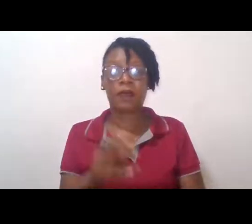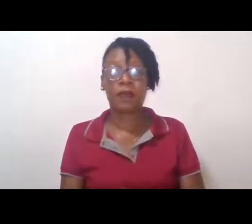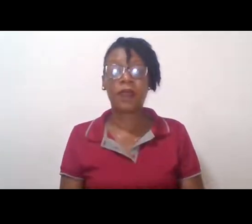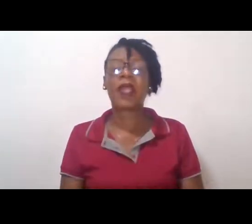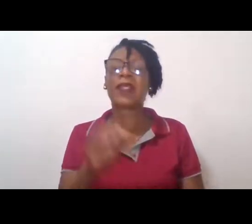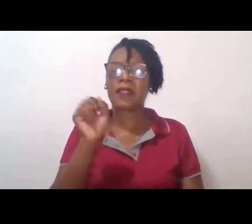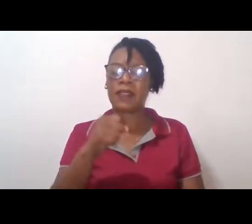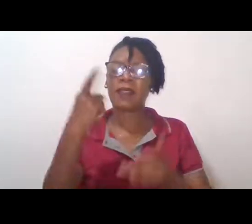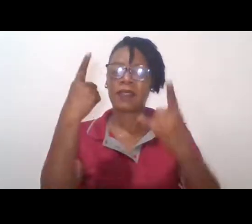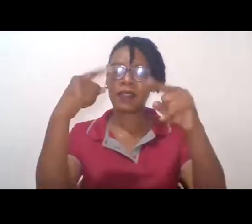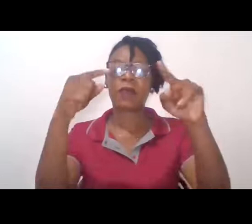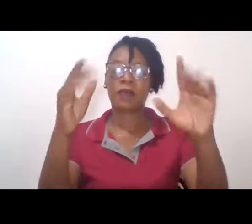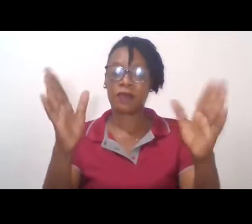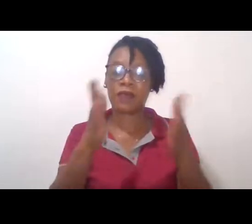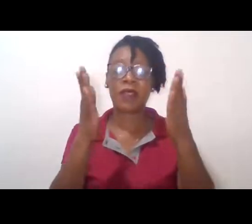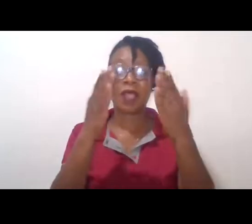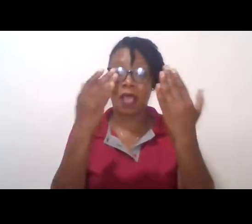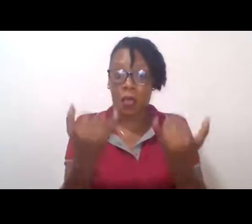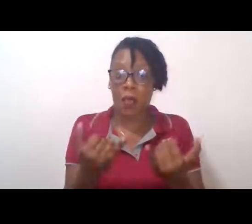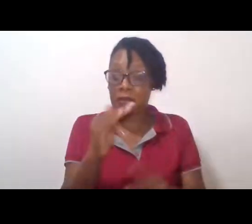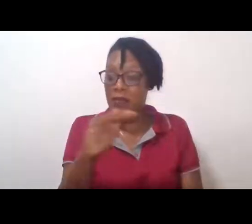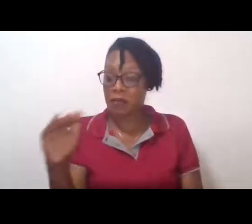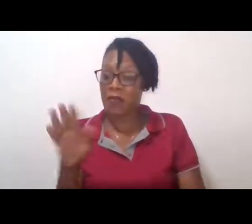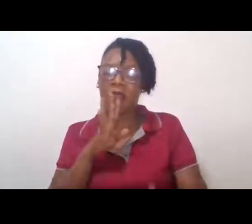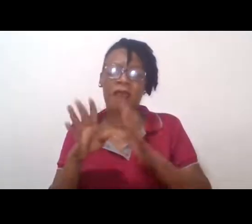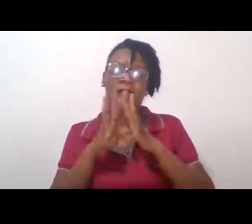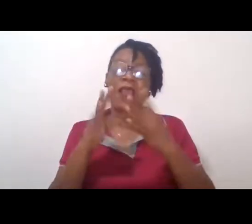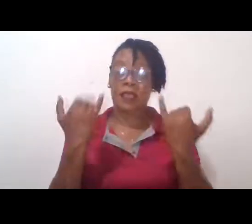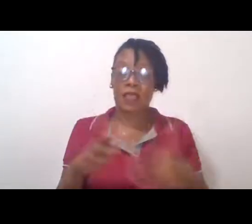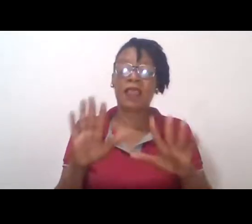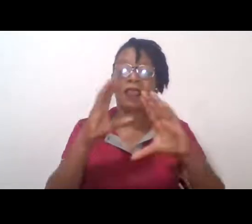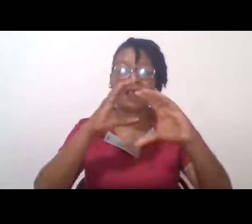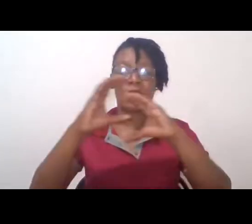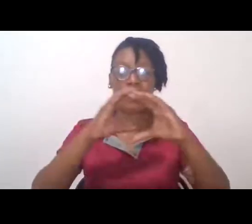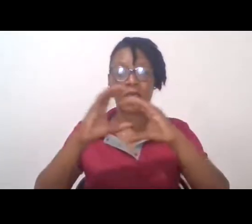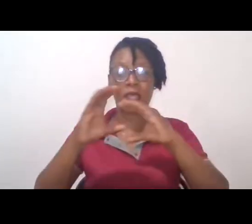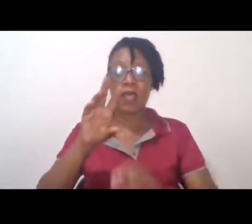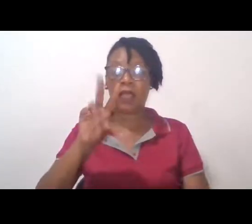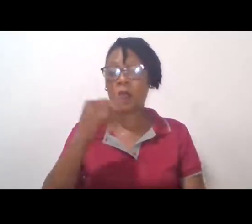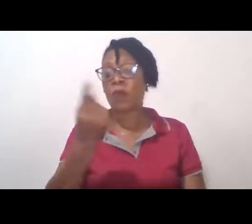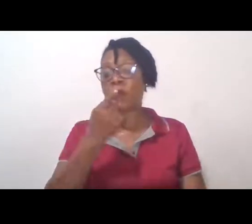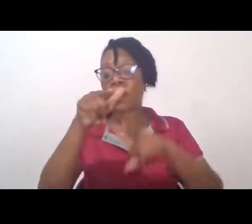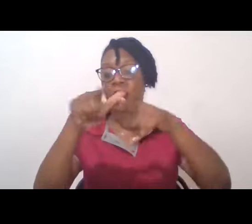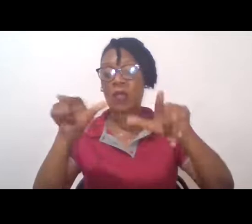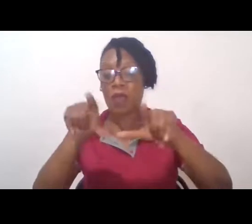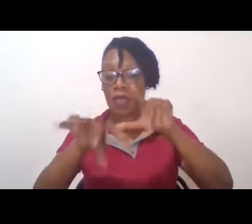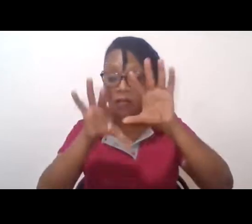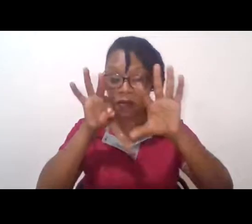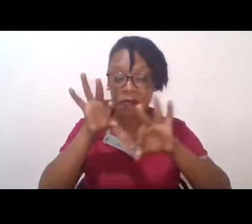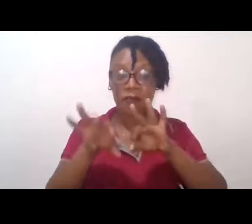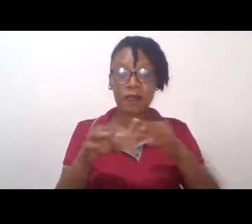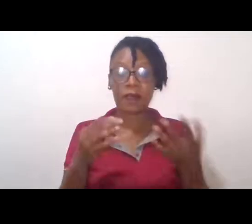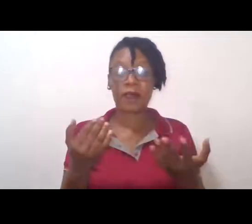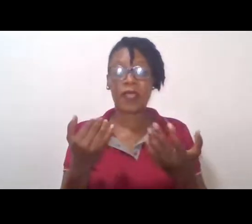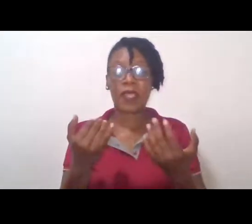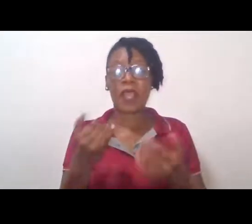se logró el estímulo y el niño habla, el niño se comunica y ya no utiliza solamente un lenguaje selectivo. Tampoco es que